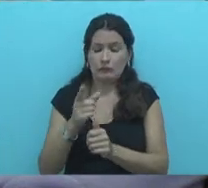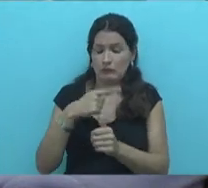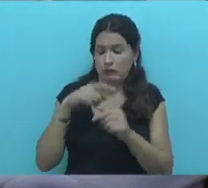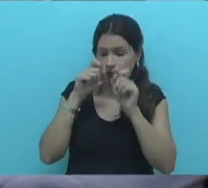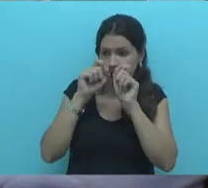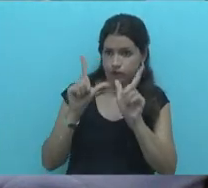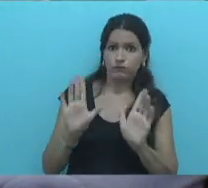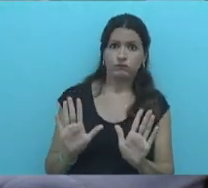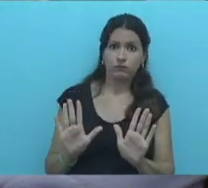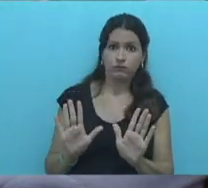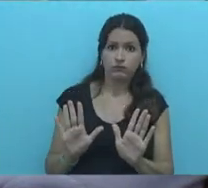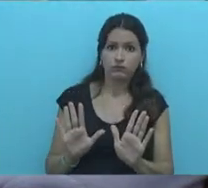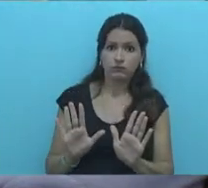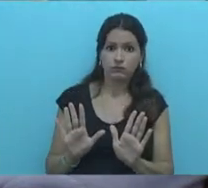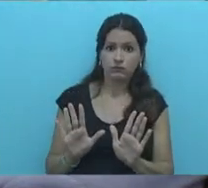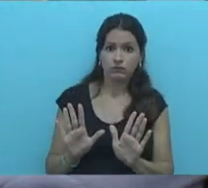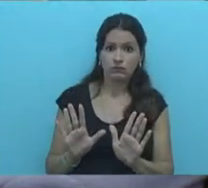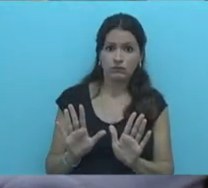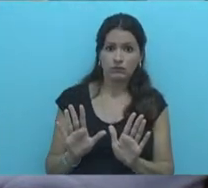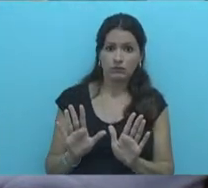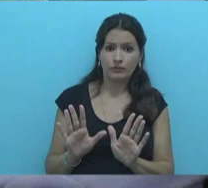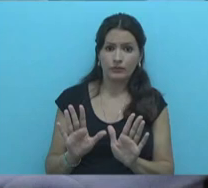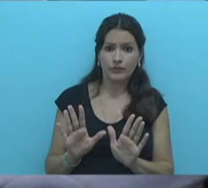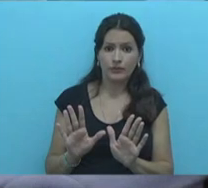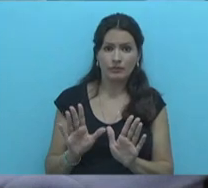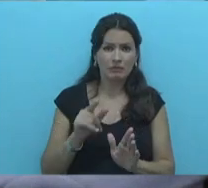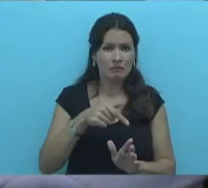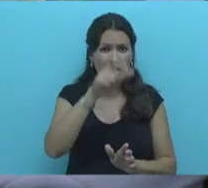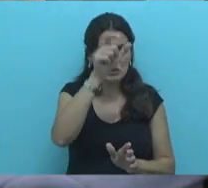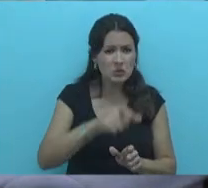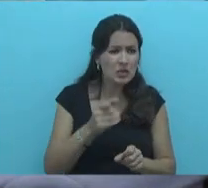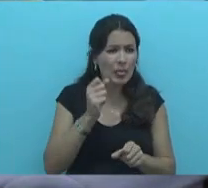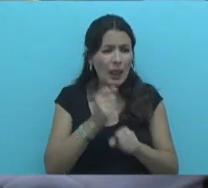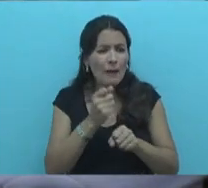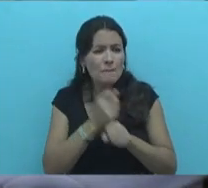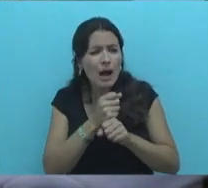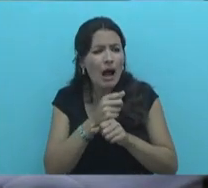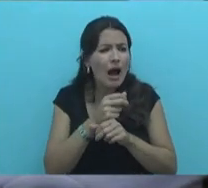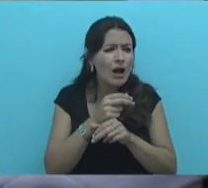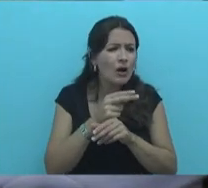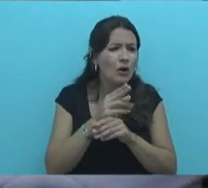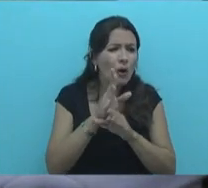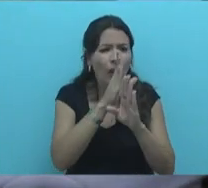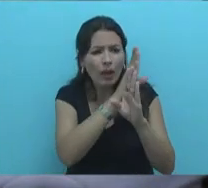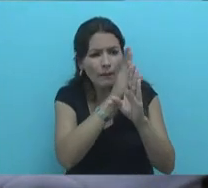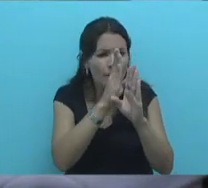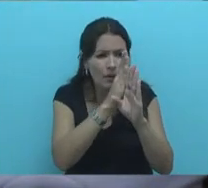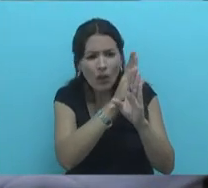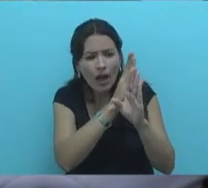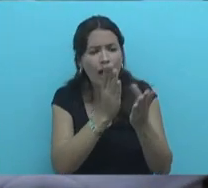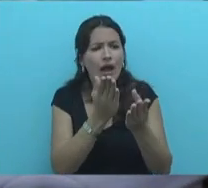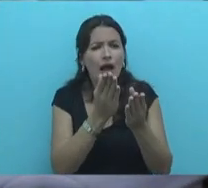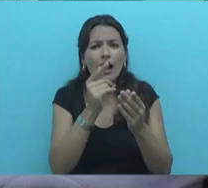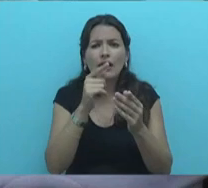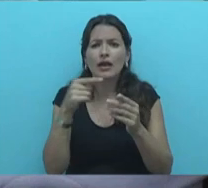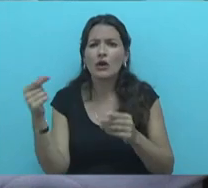de encontrarnos con operaciones de inteligencia destinadas a desprestigiar a la provincia de Santa